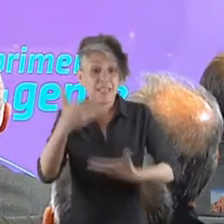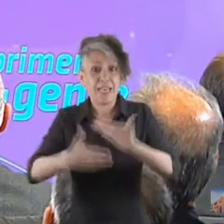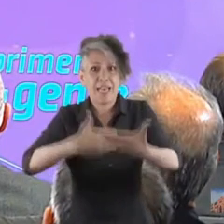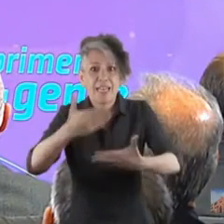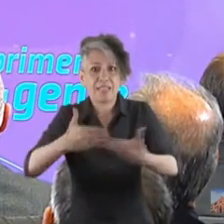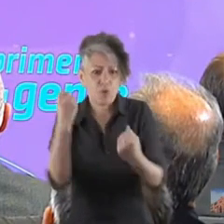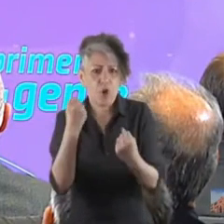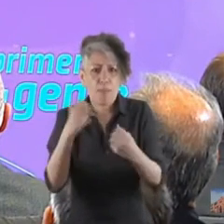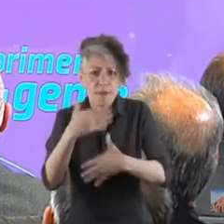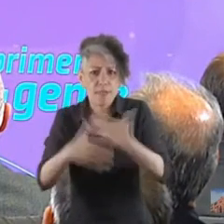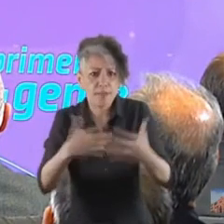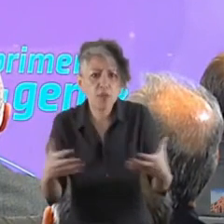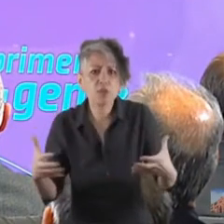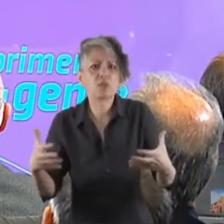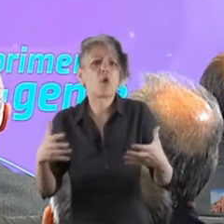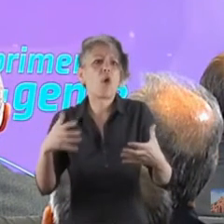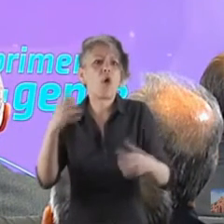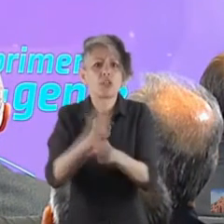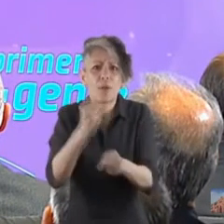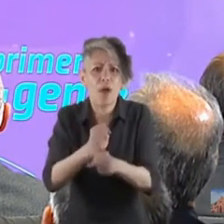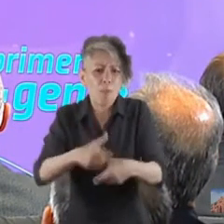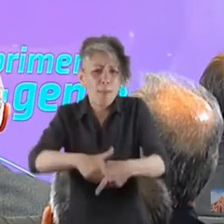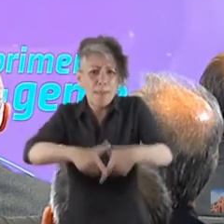nuestra recuperación de empleo